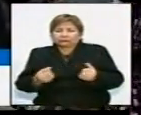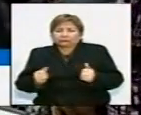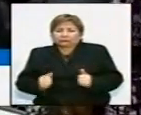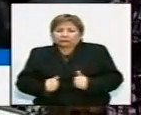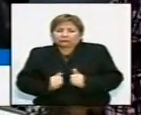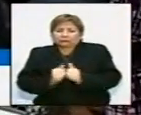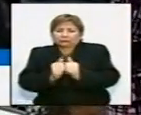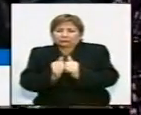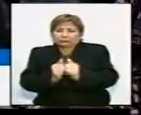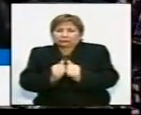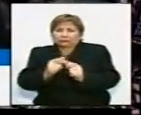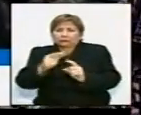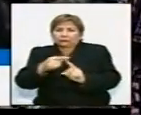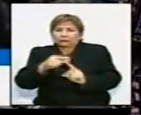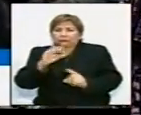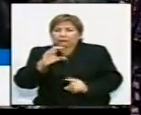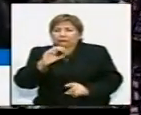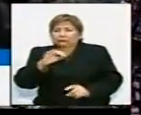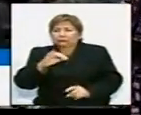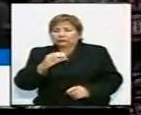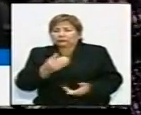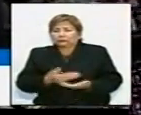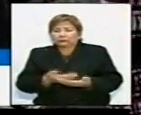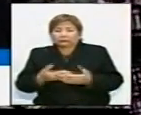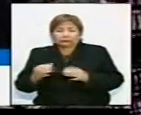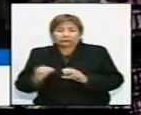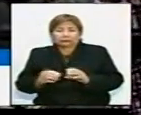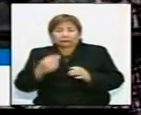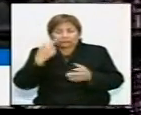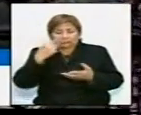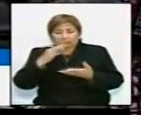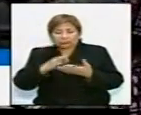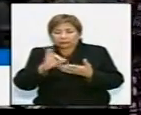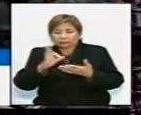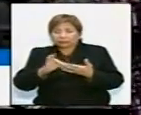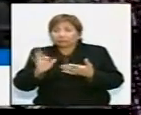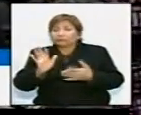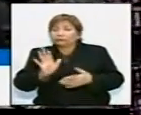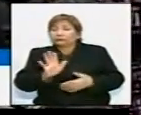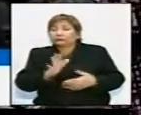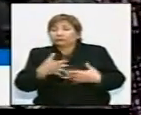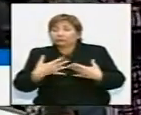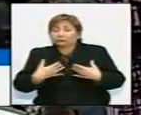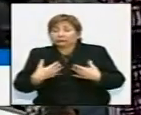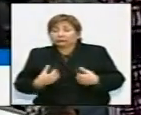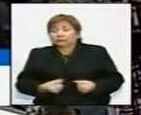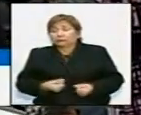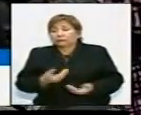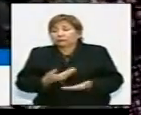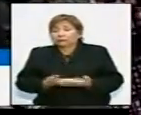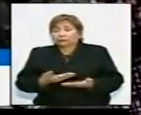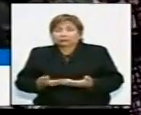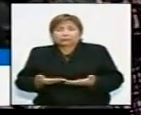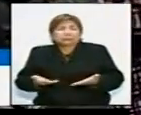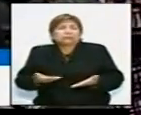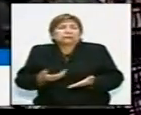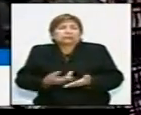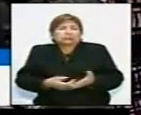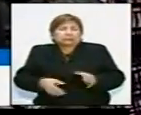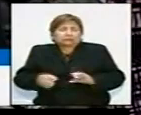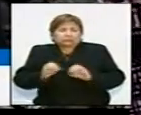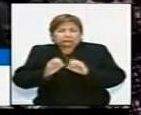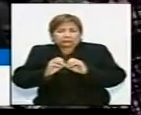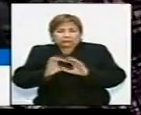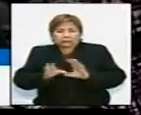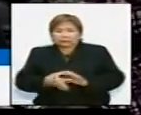acompañamiento técnico y hacer supervisión y fiscalización a través de su salud. Entonces, presidenta, aquí hay que hablar las cosas